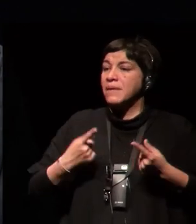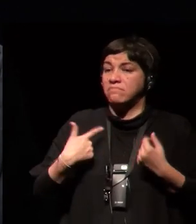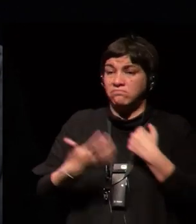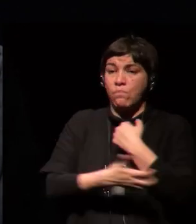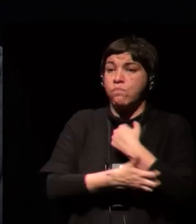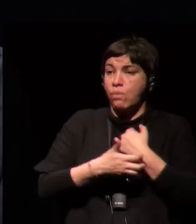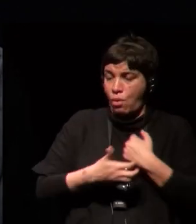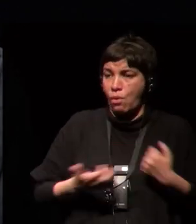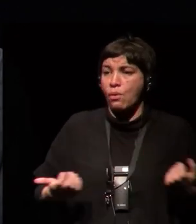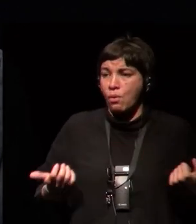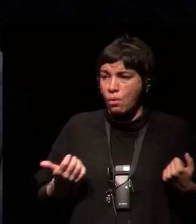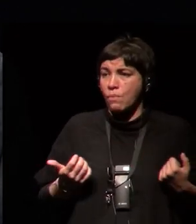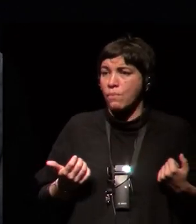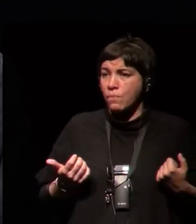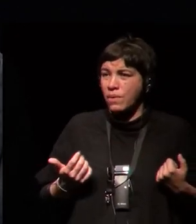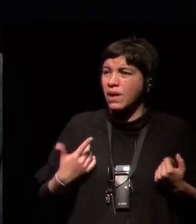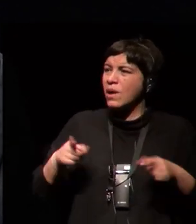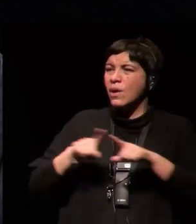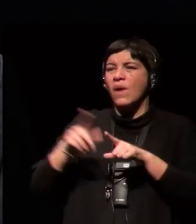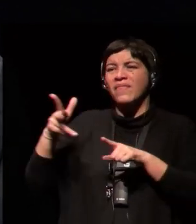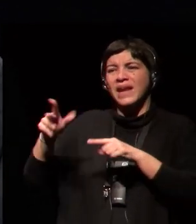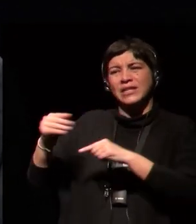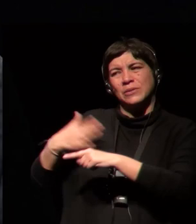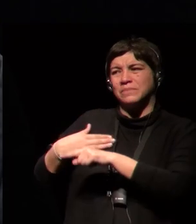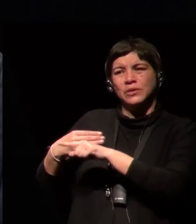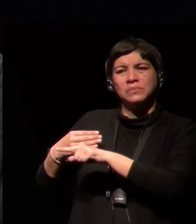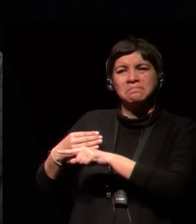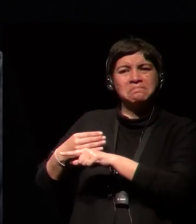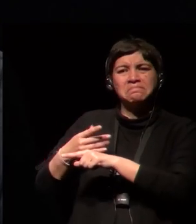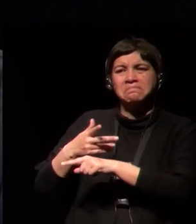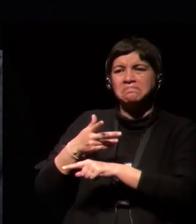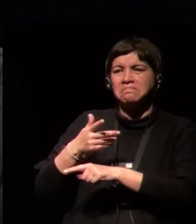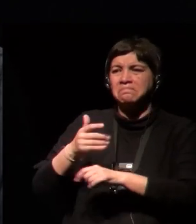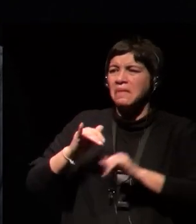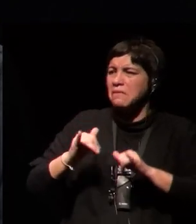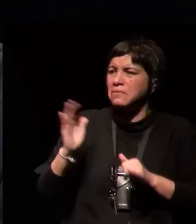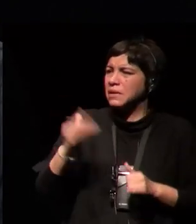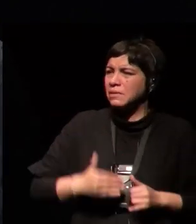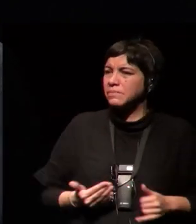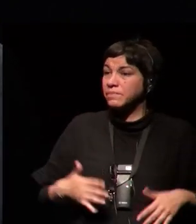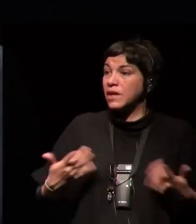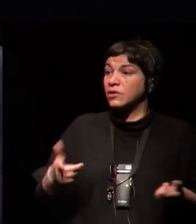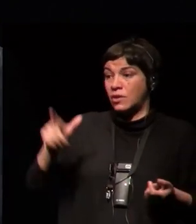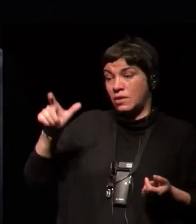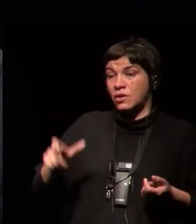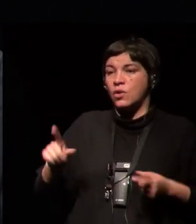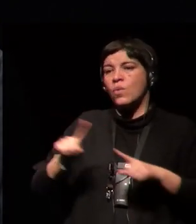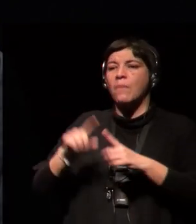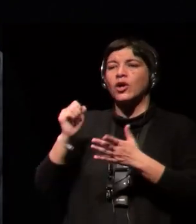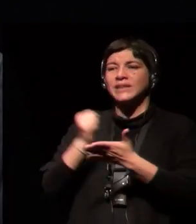disfrutar de los derechos de autor de él. Entonces, este hombre simbólico e icónico